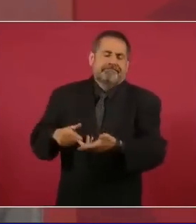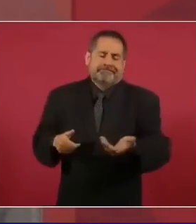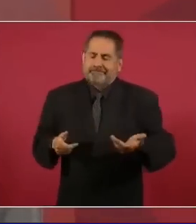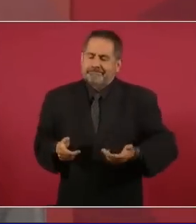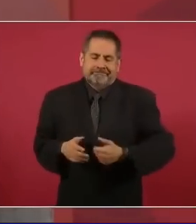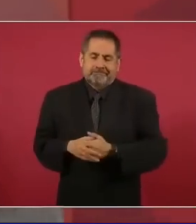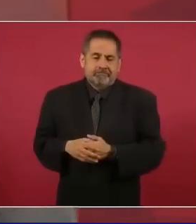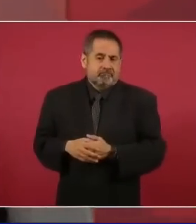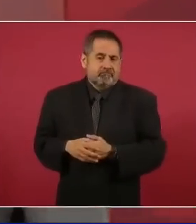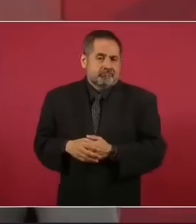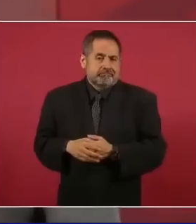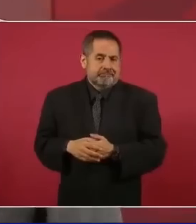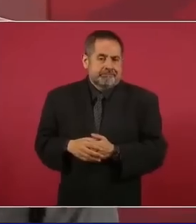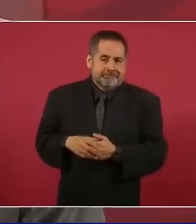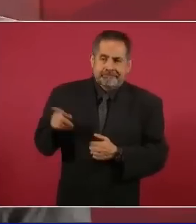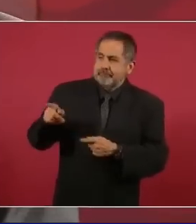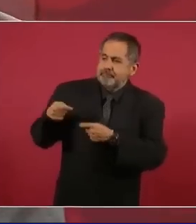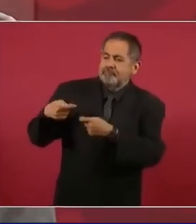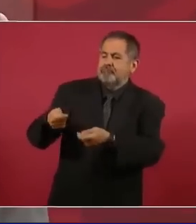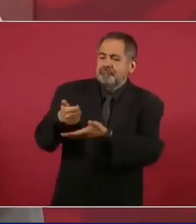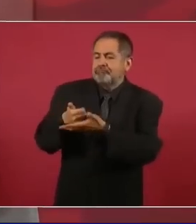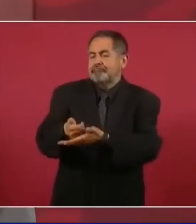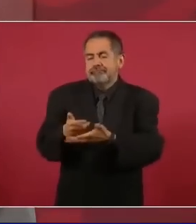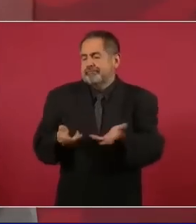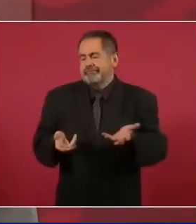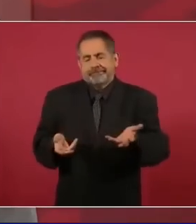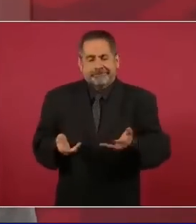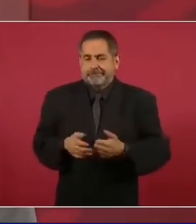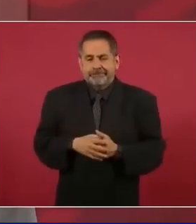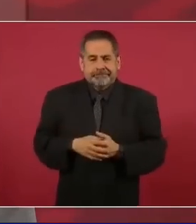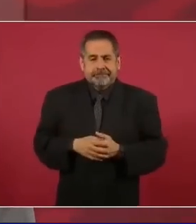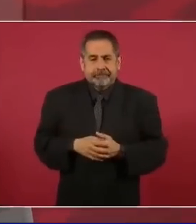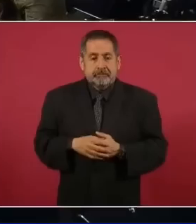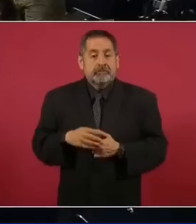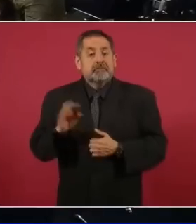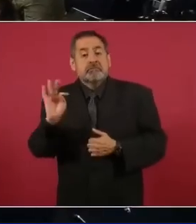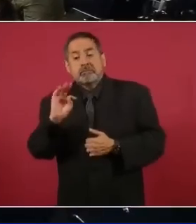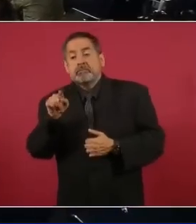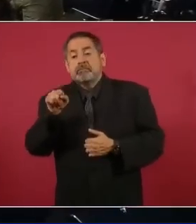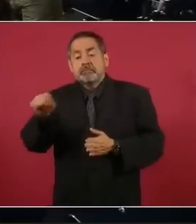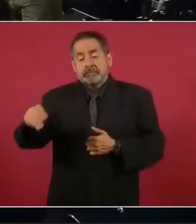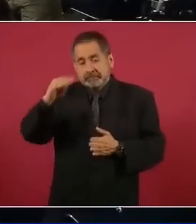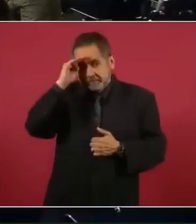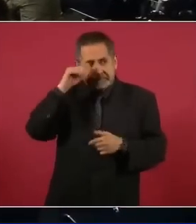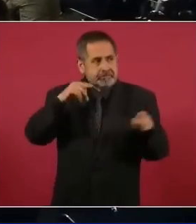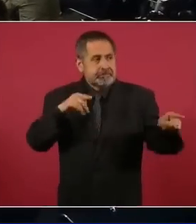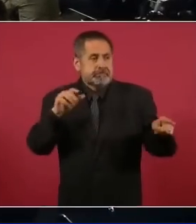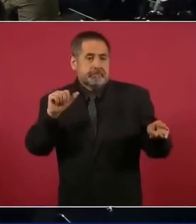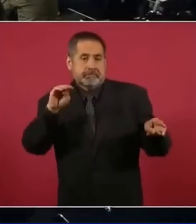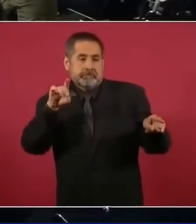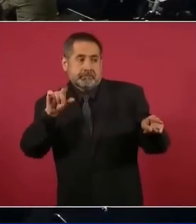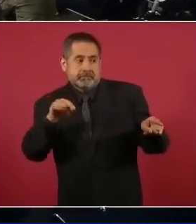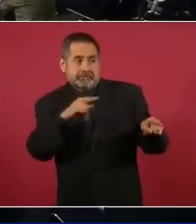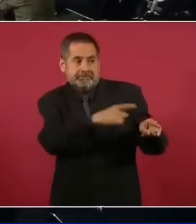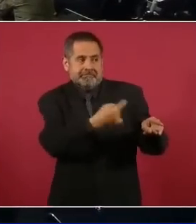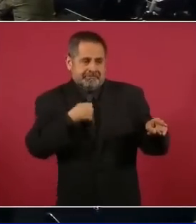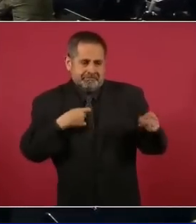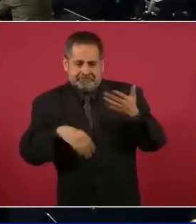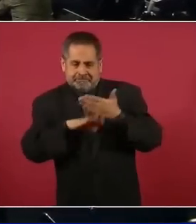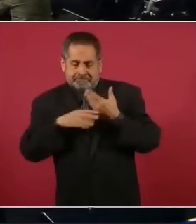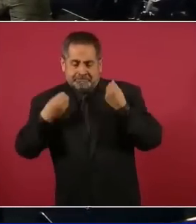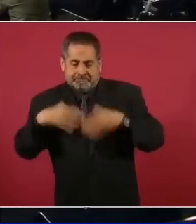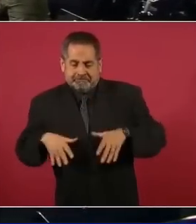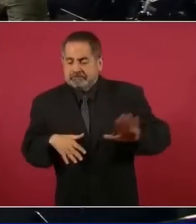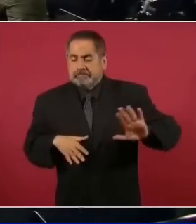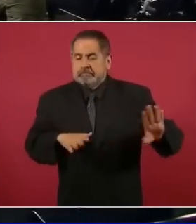les iban a ayudar o que nosotros los íbamos a perjudicar.